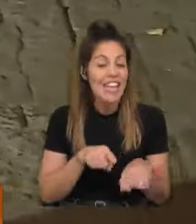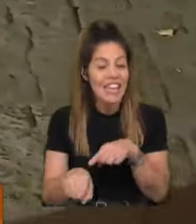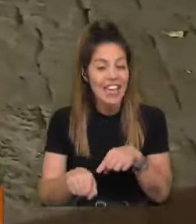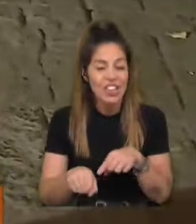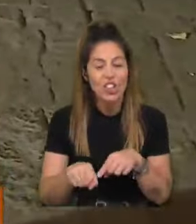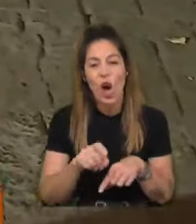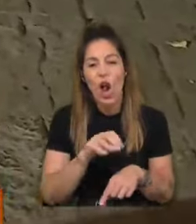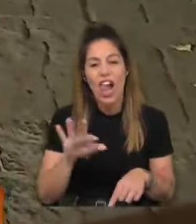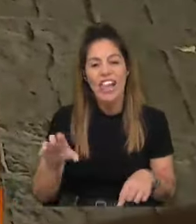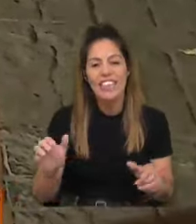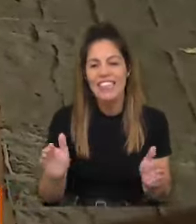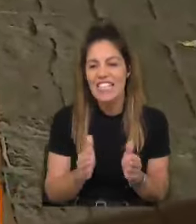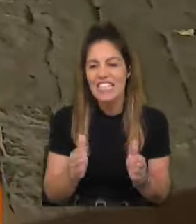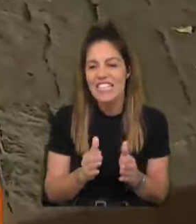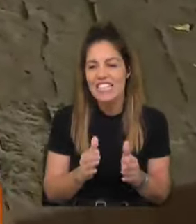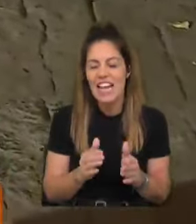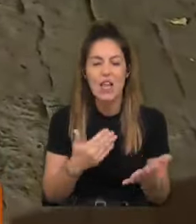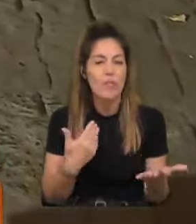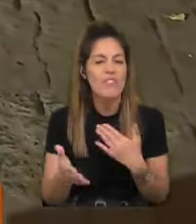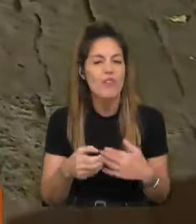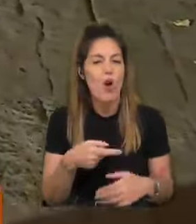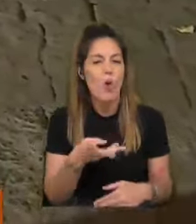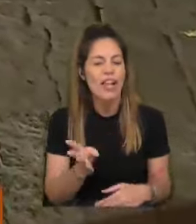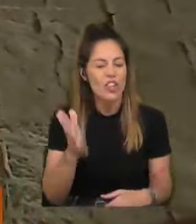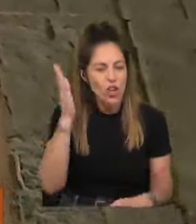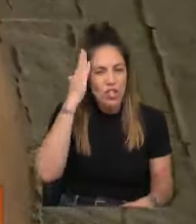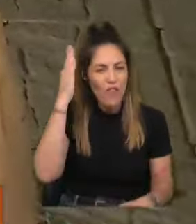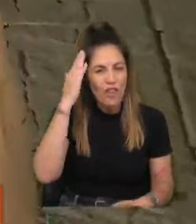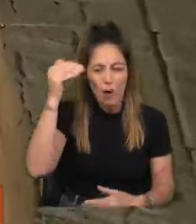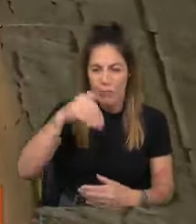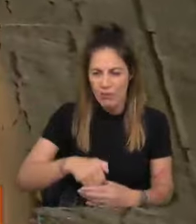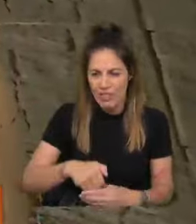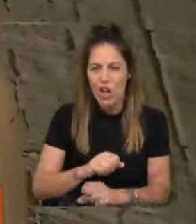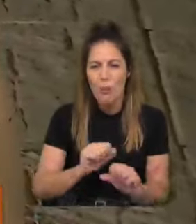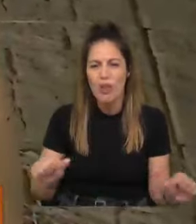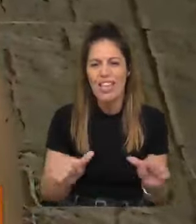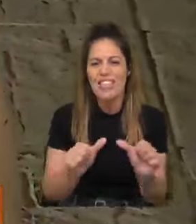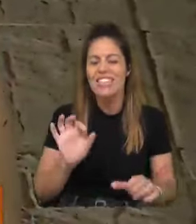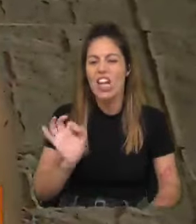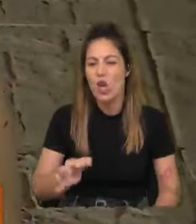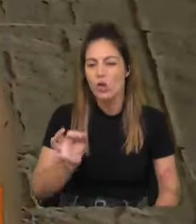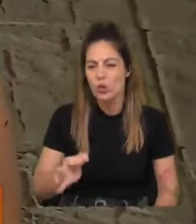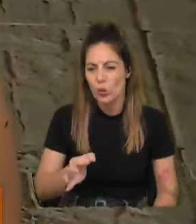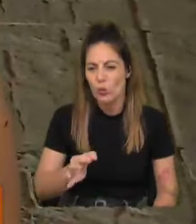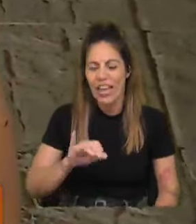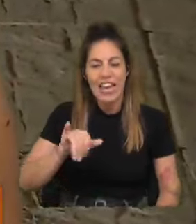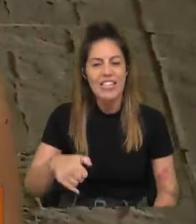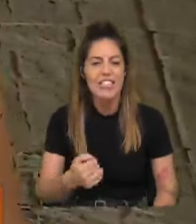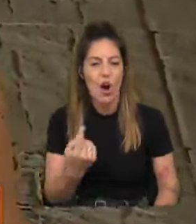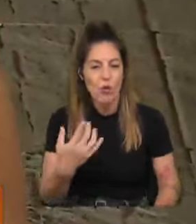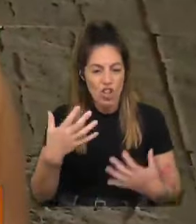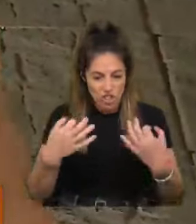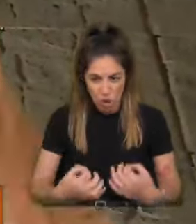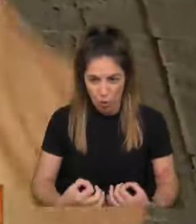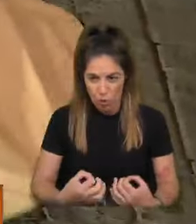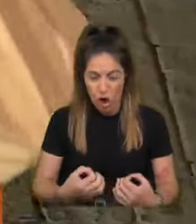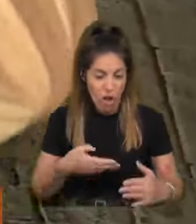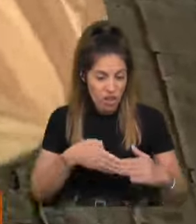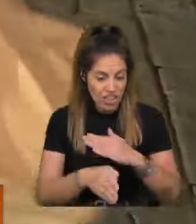letra chica estamos hablando de cuánto sabemos de los plebiscitos que puede haber en el mes de octubre ya tenemos uno seguro el de los